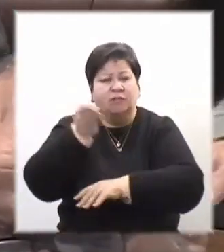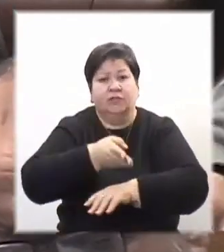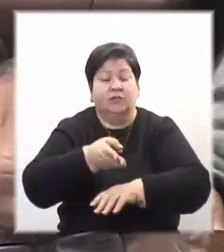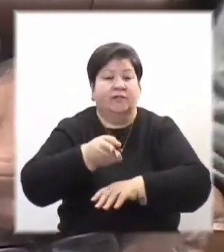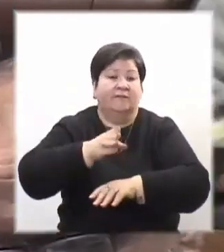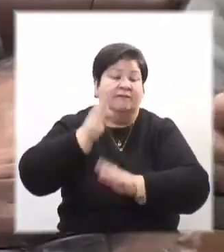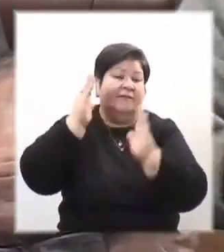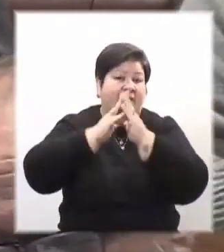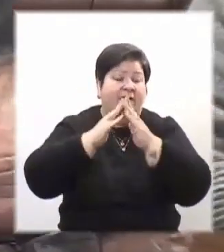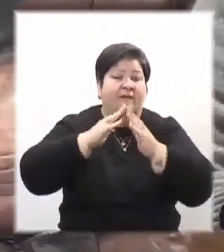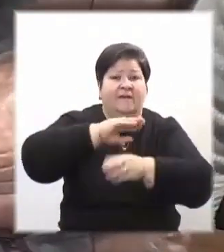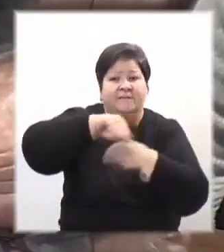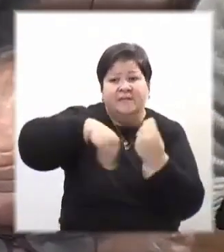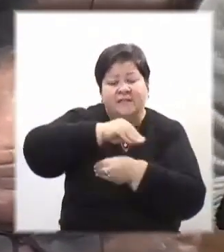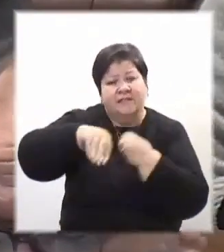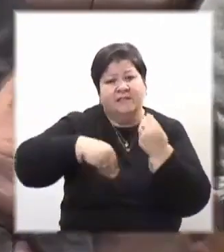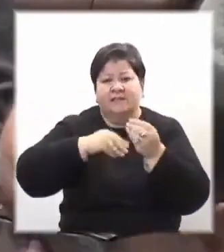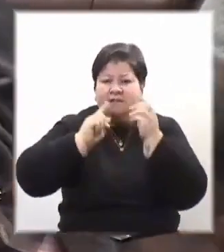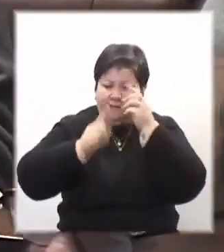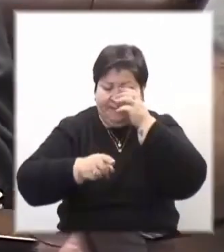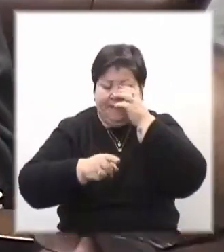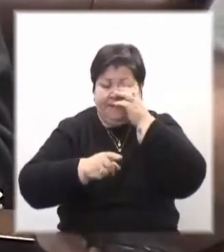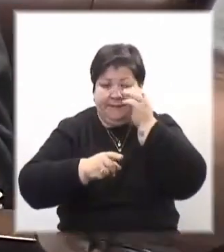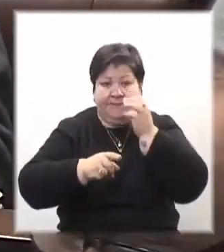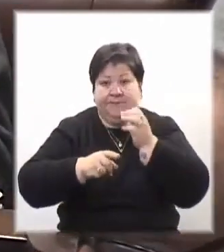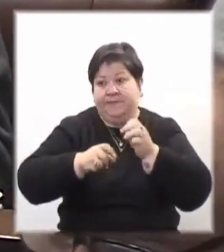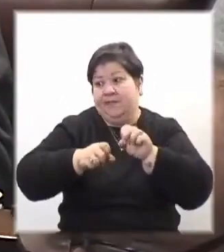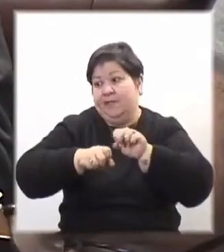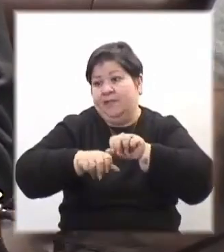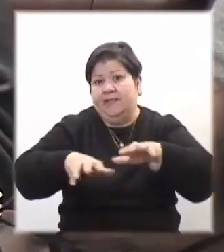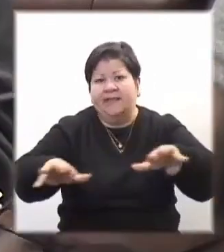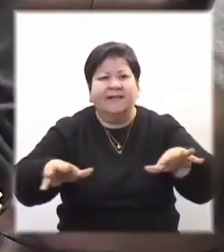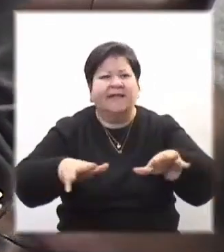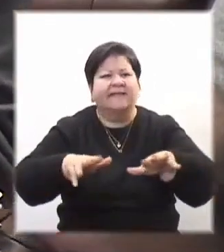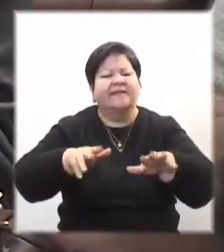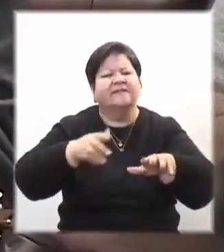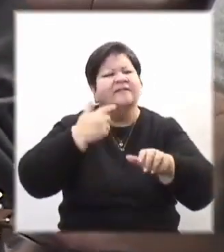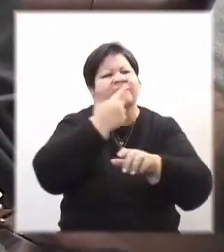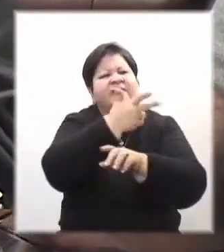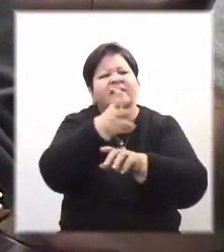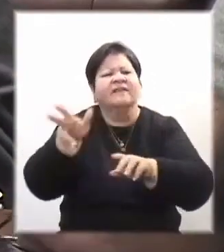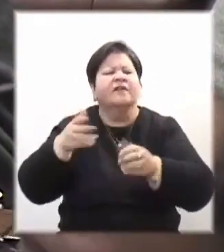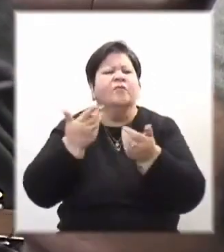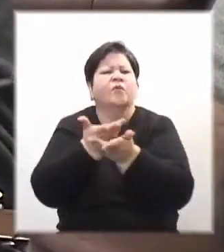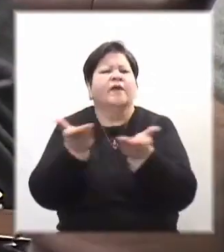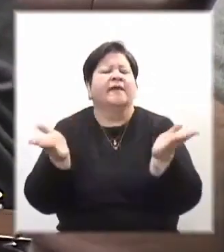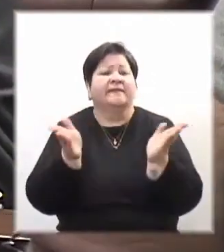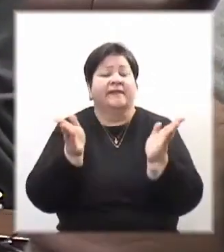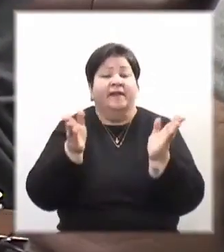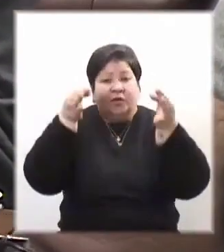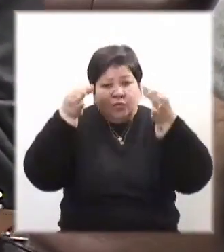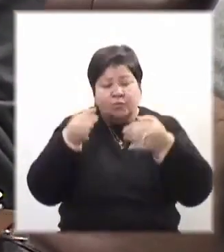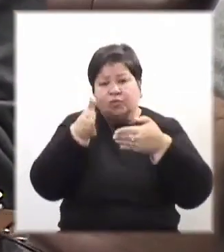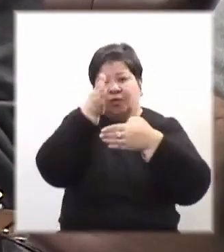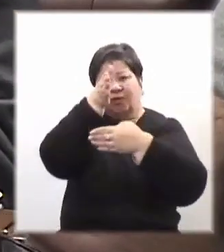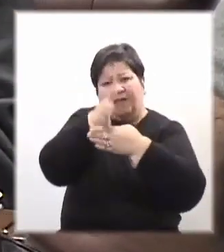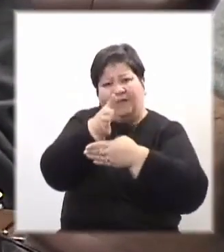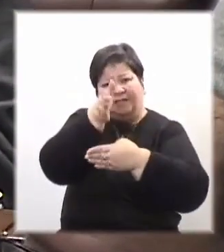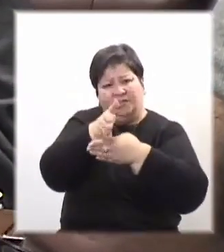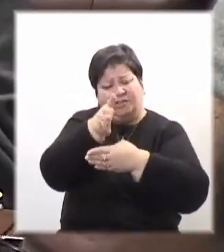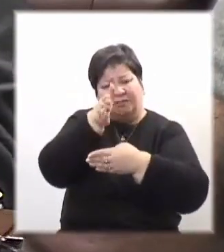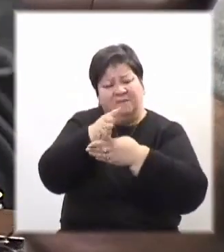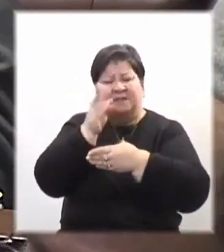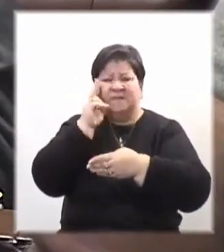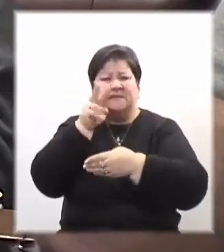un 6,7%. en las redes sociales circuló hace algunas semanas un video en una intersección de Montevideo donde